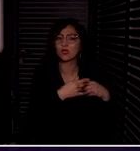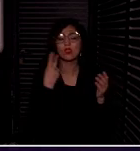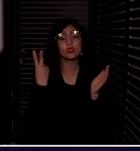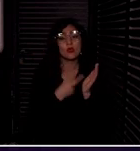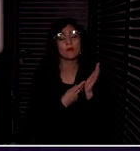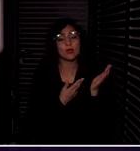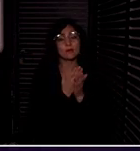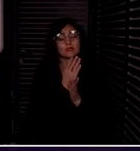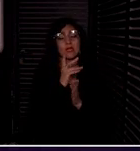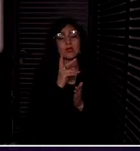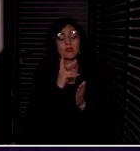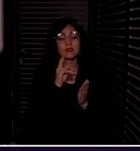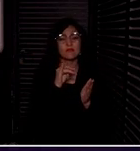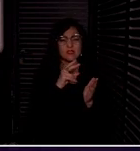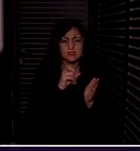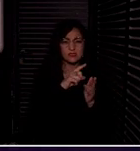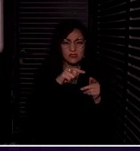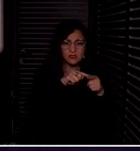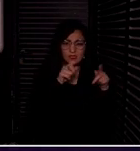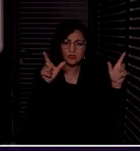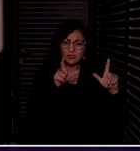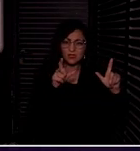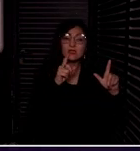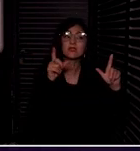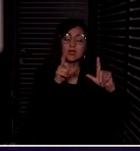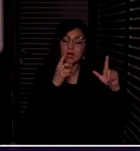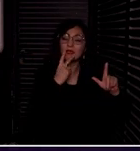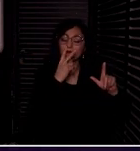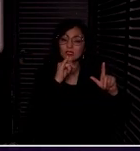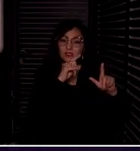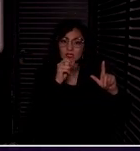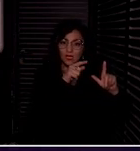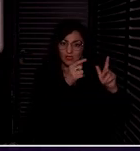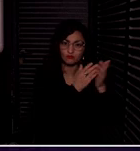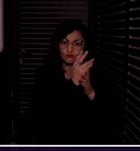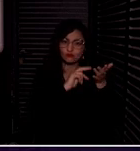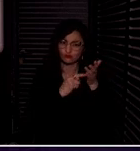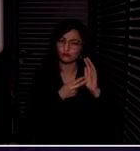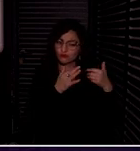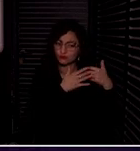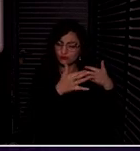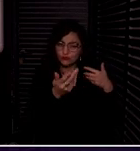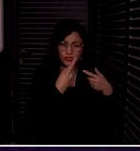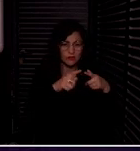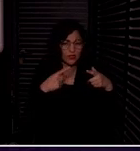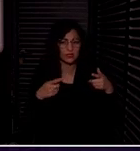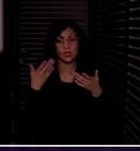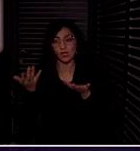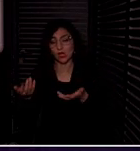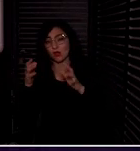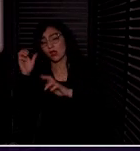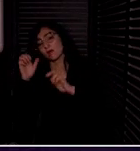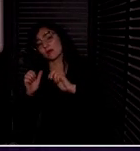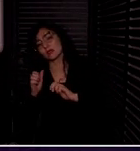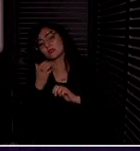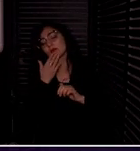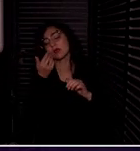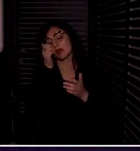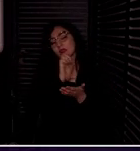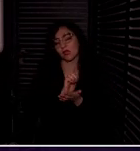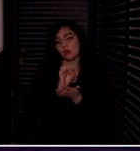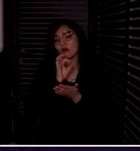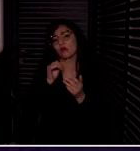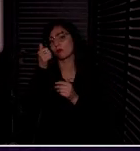colapsó ante la emergencia de nuevos operadores en su mercado tradicional cautivo que dominaba. Por tanto, los monopolios, no solo los del Estado, sino los